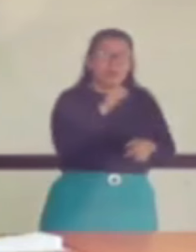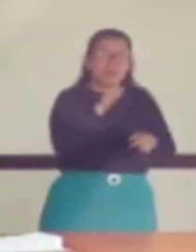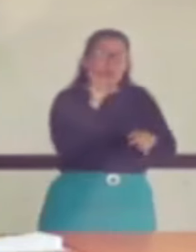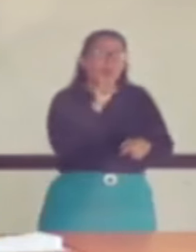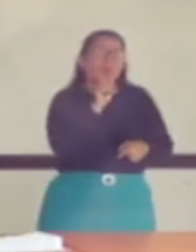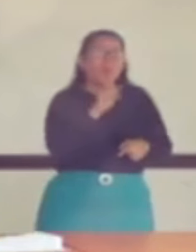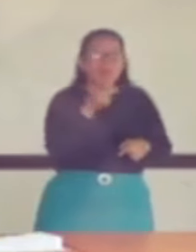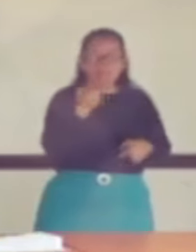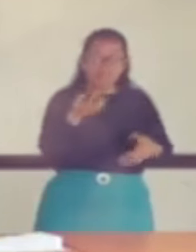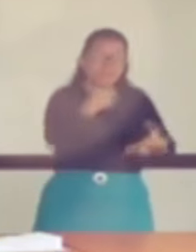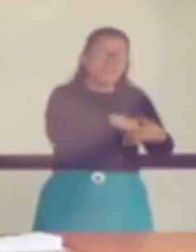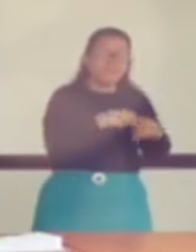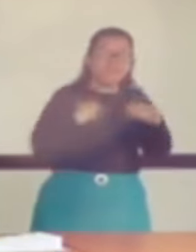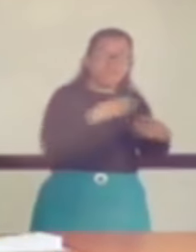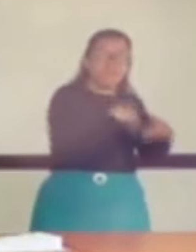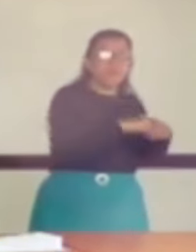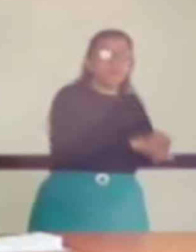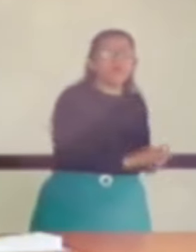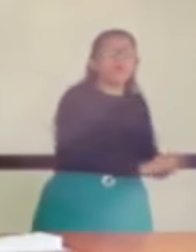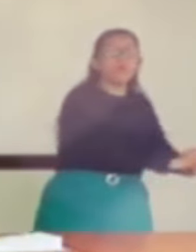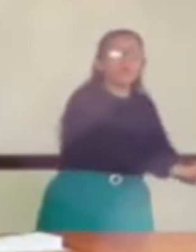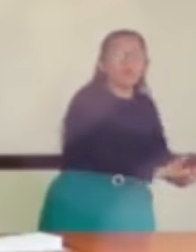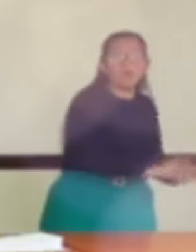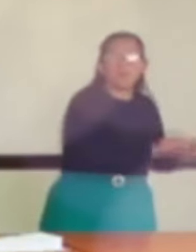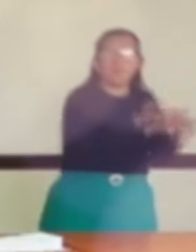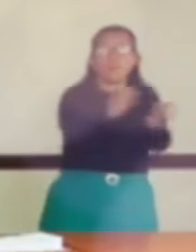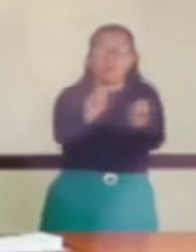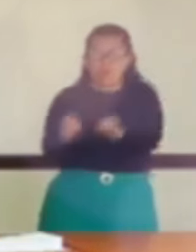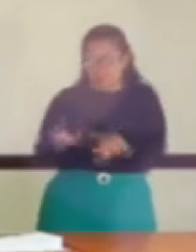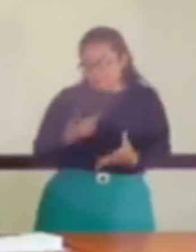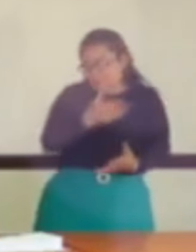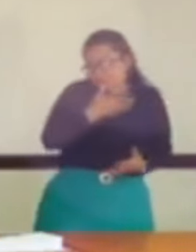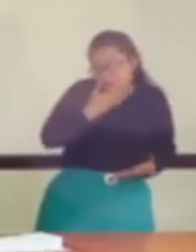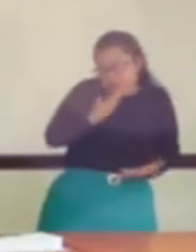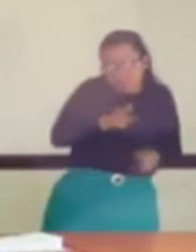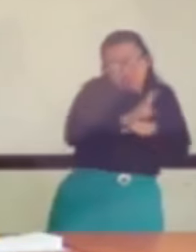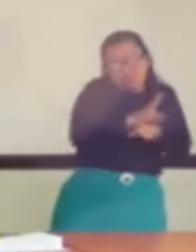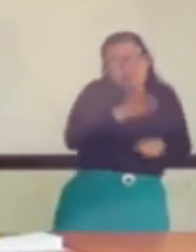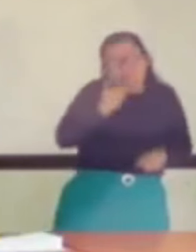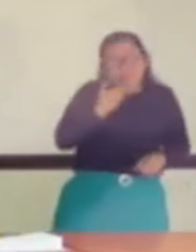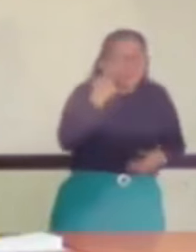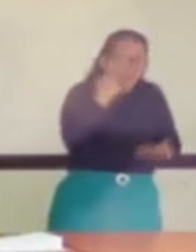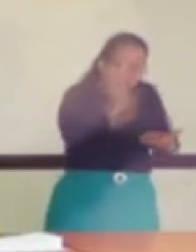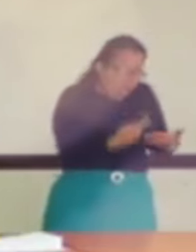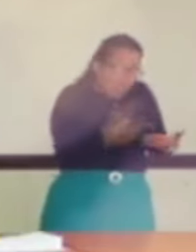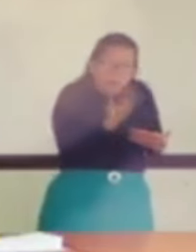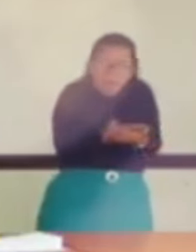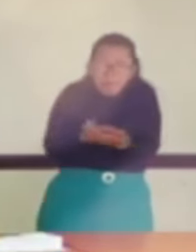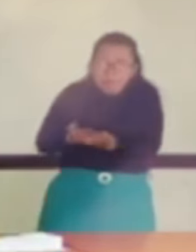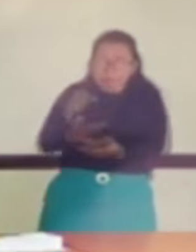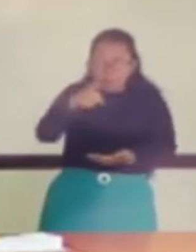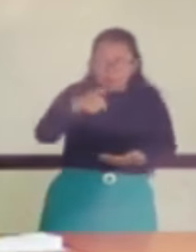y extraerlo, algo que era, con la voluntad de hacerlo, pues fácilmente detectable, como se evidencia en este